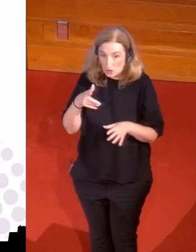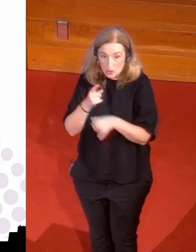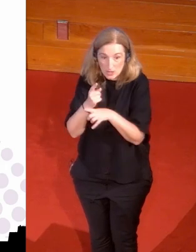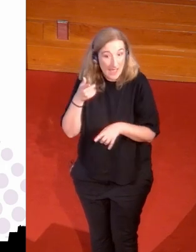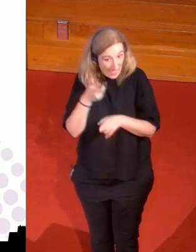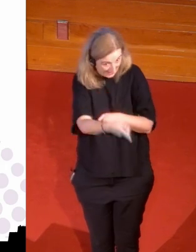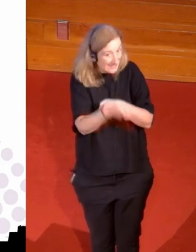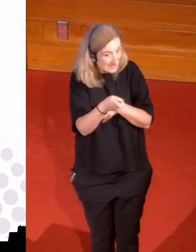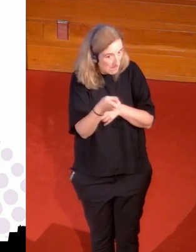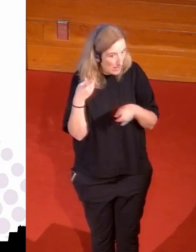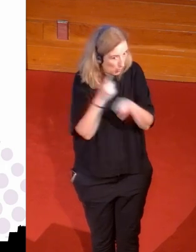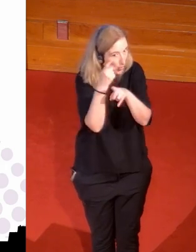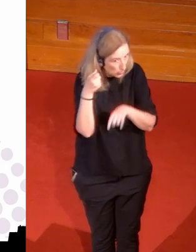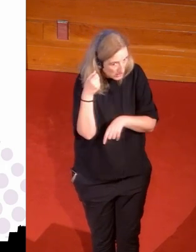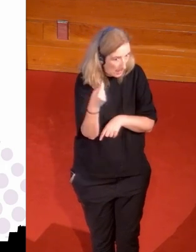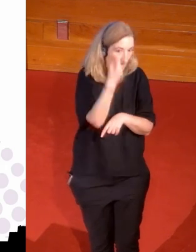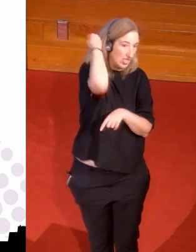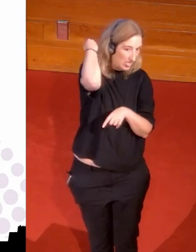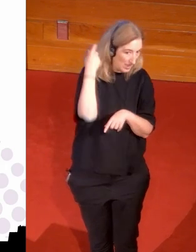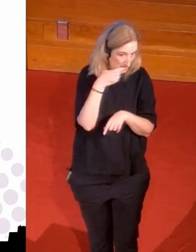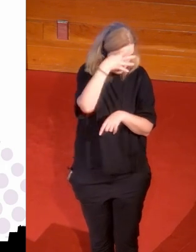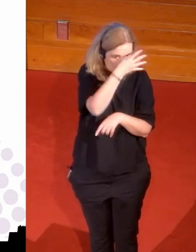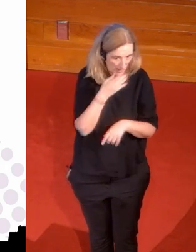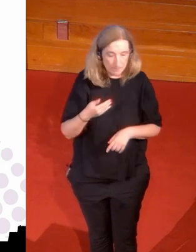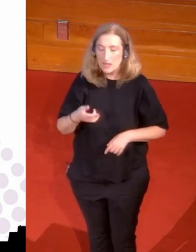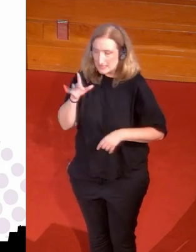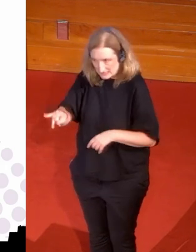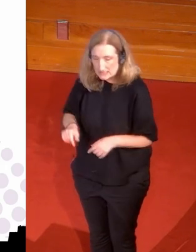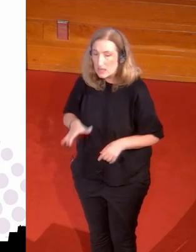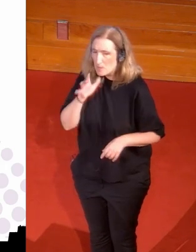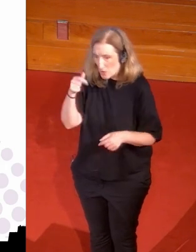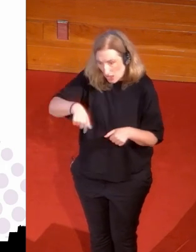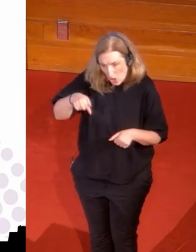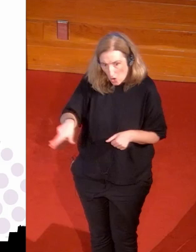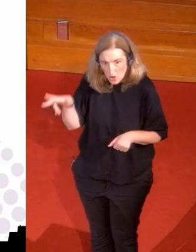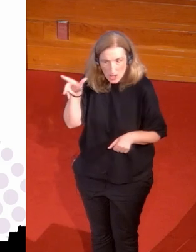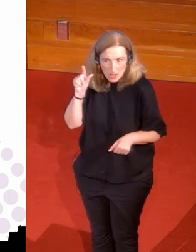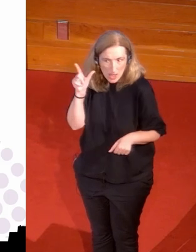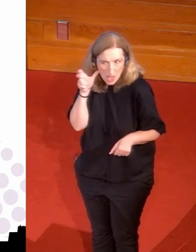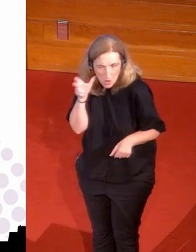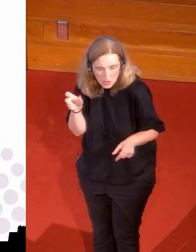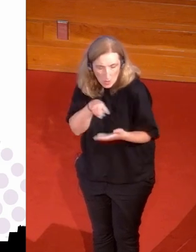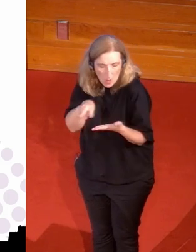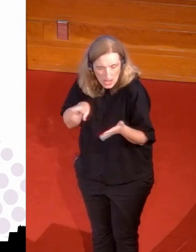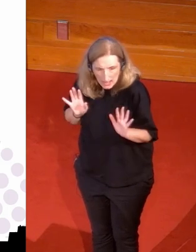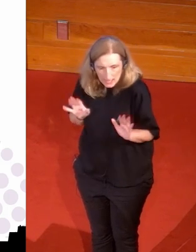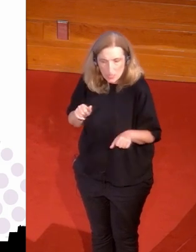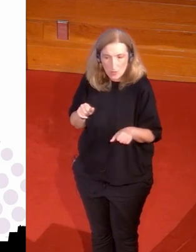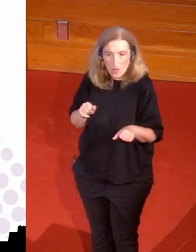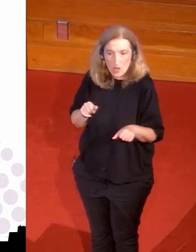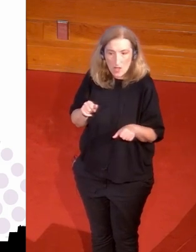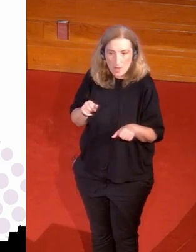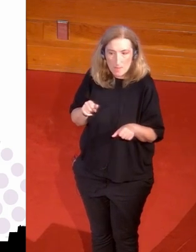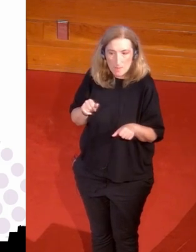han el disparo a TR el que disparó a a Trump Sí porque hoy he oído que he leído que que al